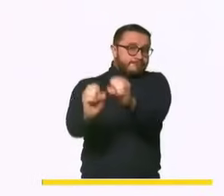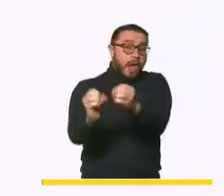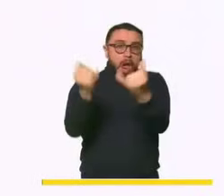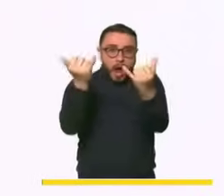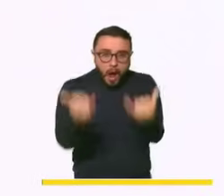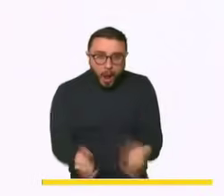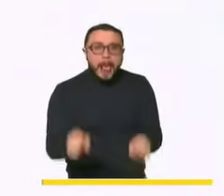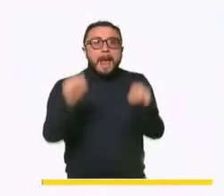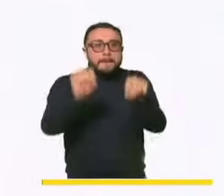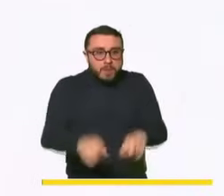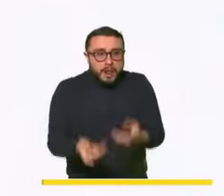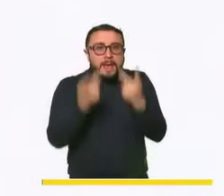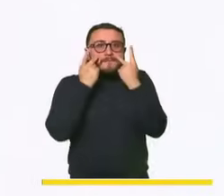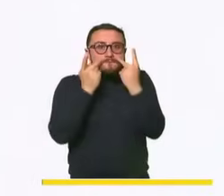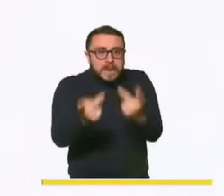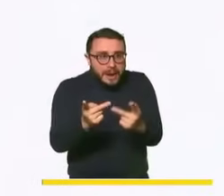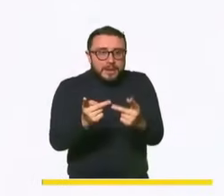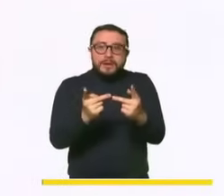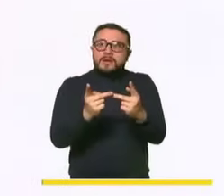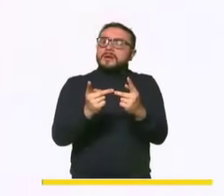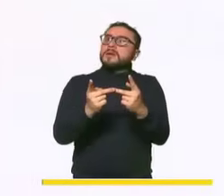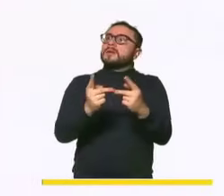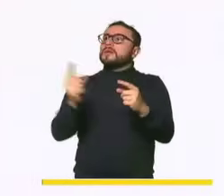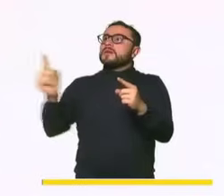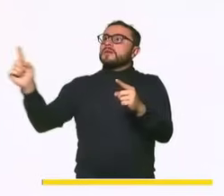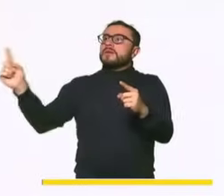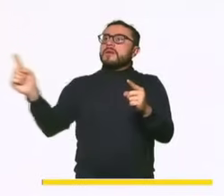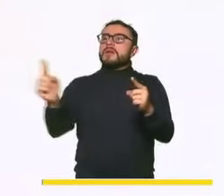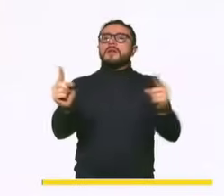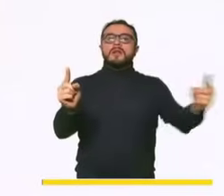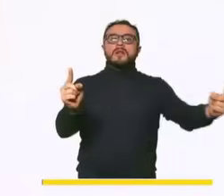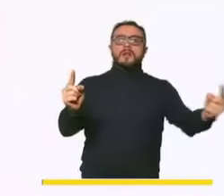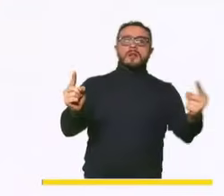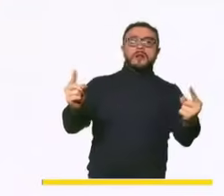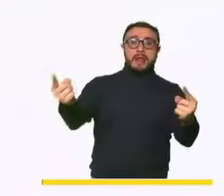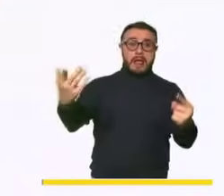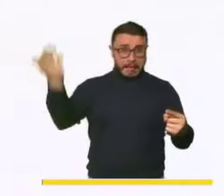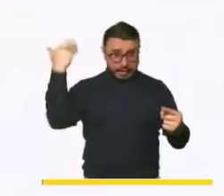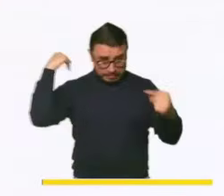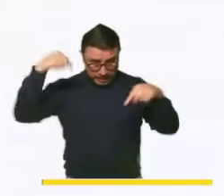Pueden ver que de pronto llegan vecinos extraños que quizás no estaban aquí.